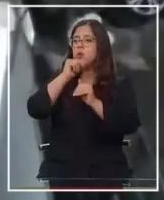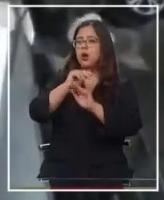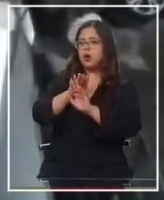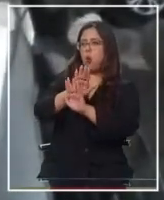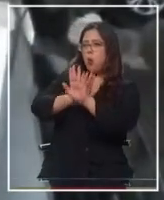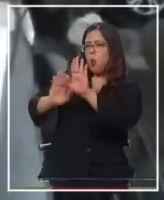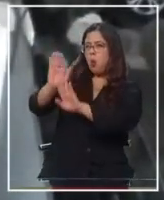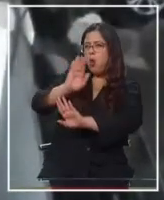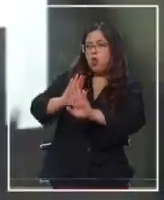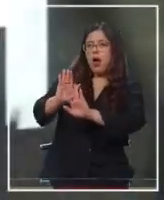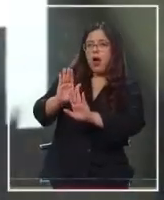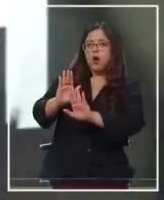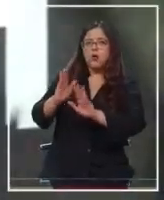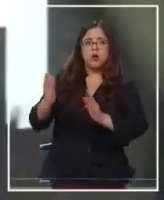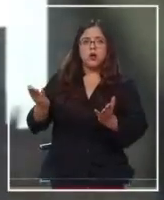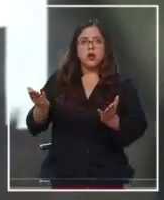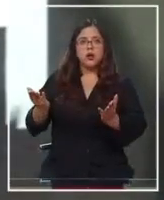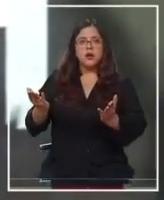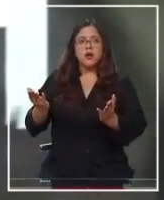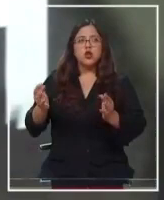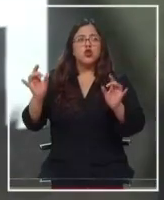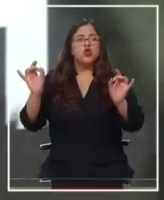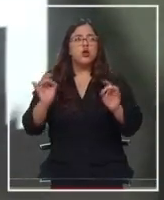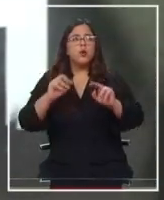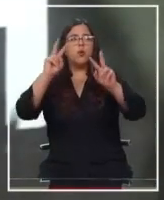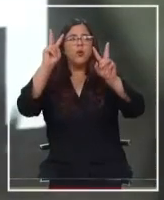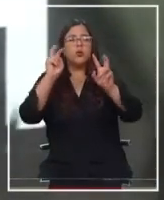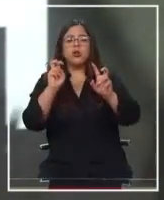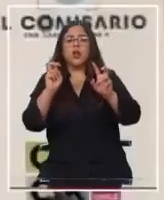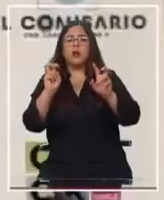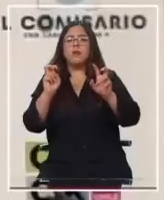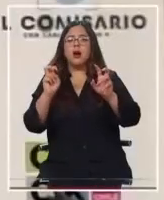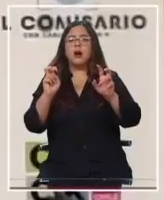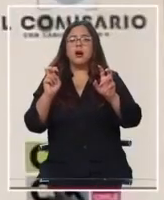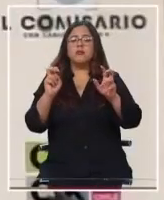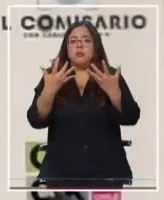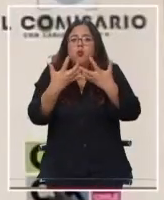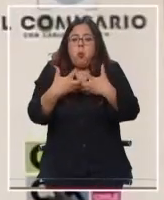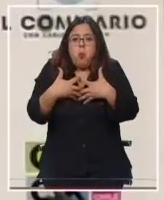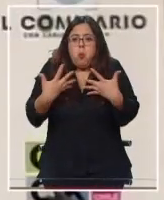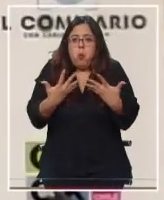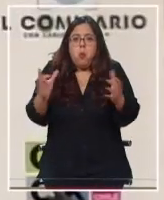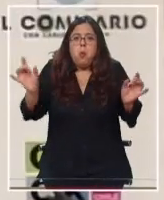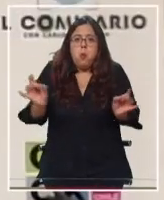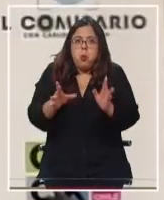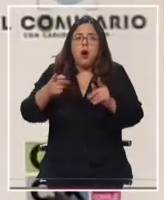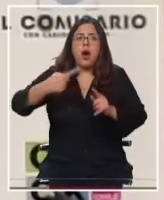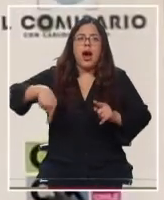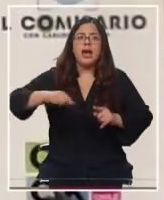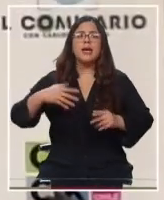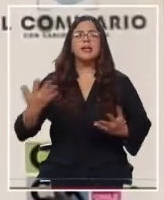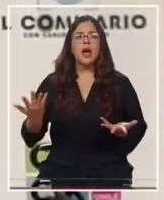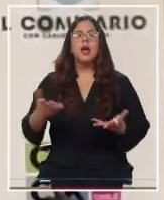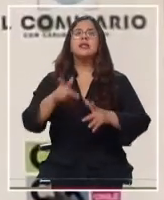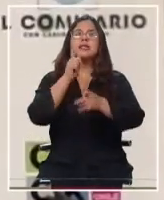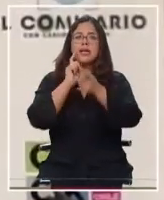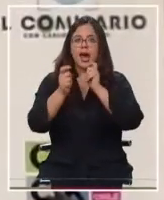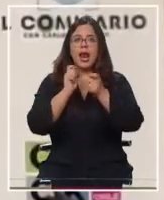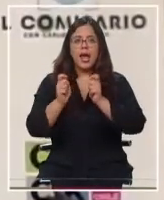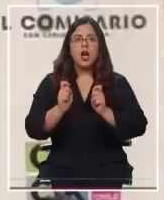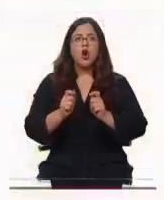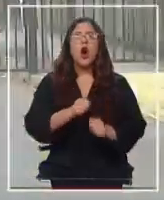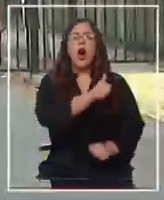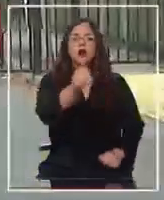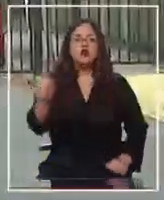precaución, solamente como una actividad, una reacción muy orgánica, podría ponerlos en serio riesgos